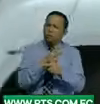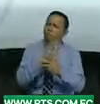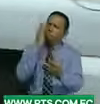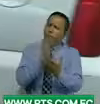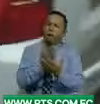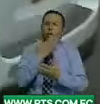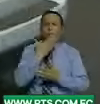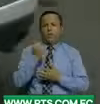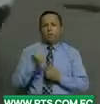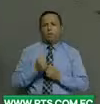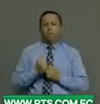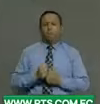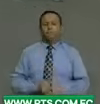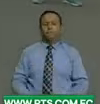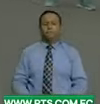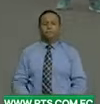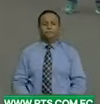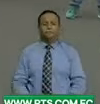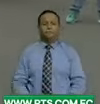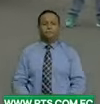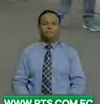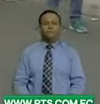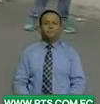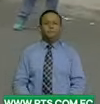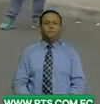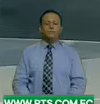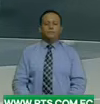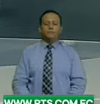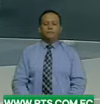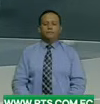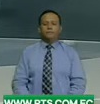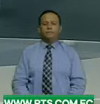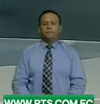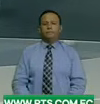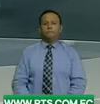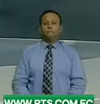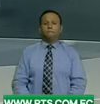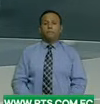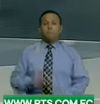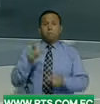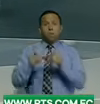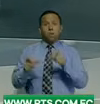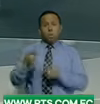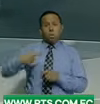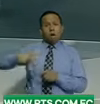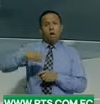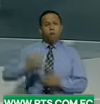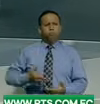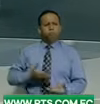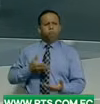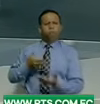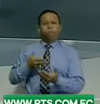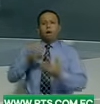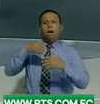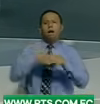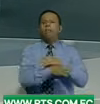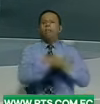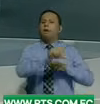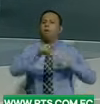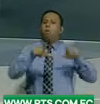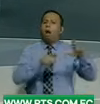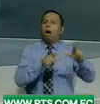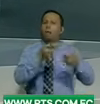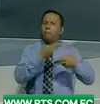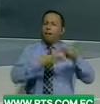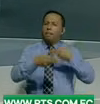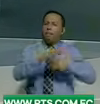Eduardo García desde la provincia de Manabí, informó Wendy Delgado. Sujetos armados robaron en un local de venta de ropa